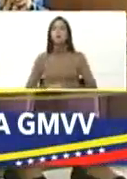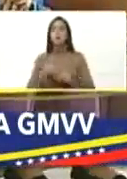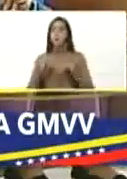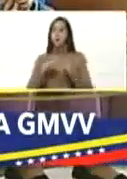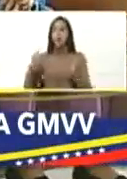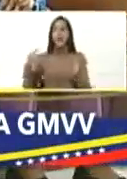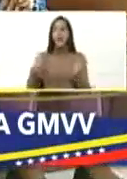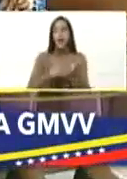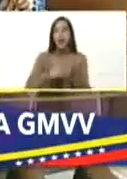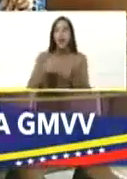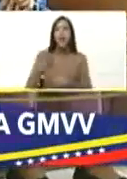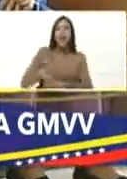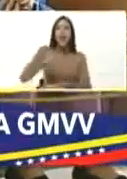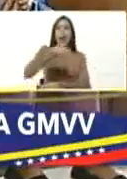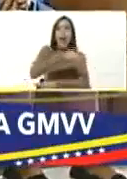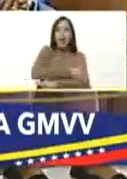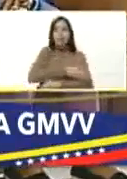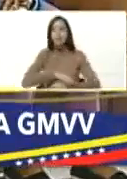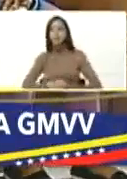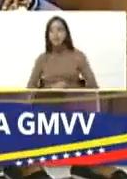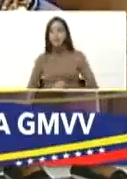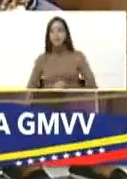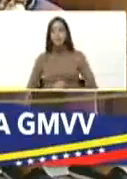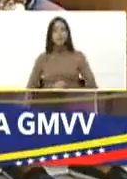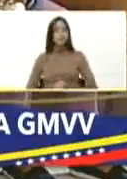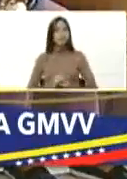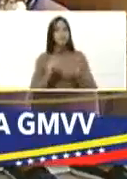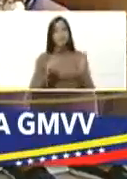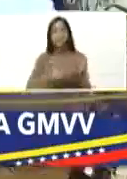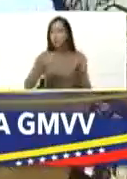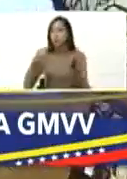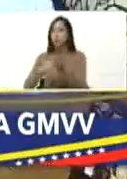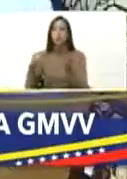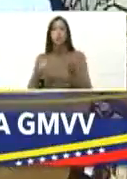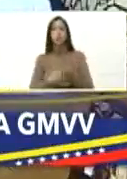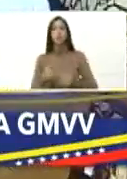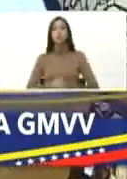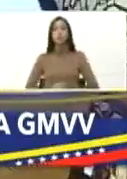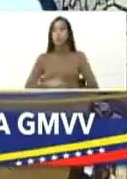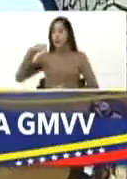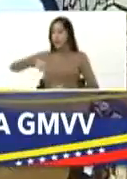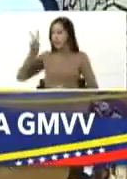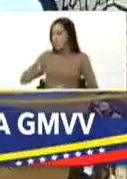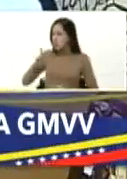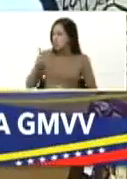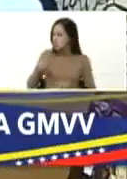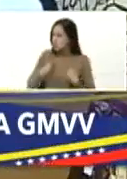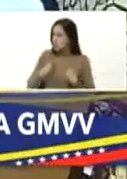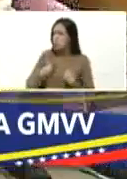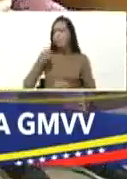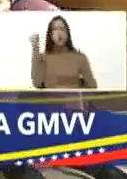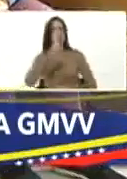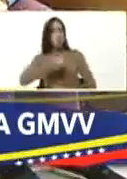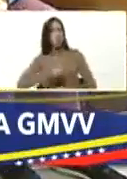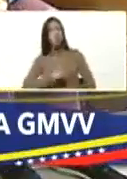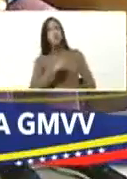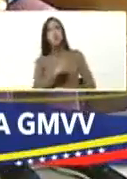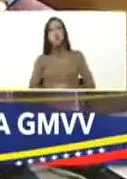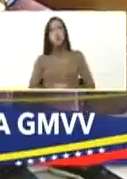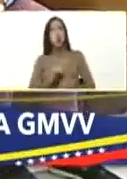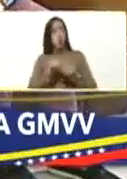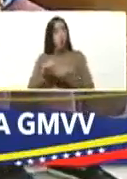alquilada, de estar de alquiler en alquiler. ¿Vivías aquí mismo en La Victoria? Sí, en la urbanización La Mora,